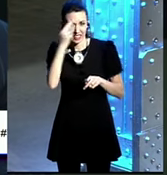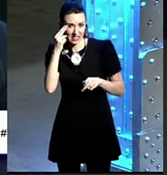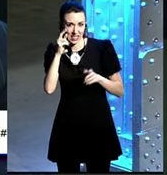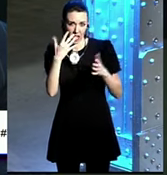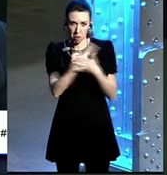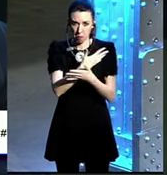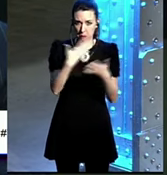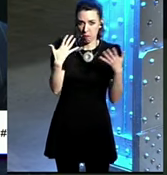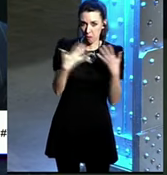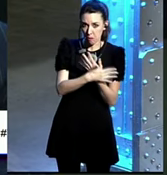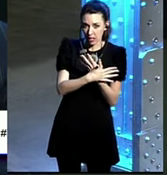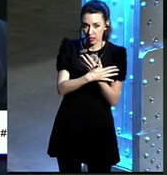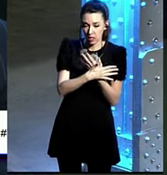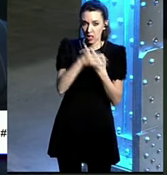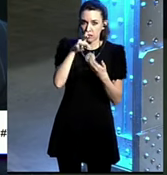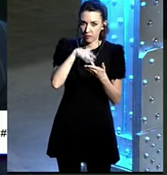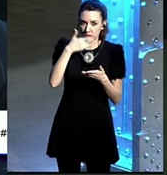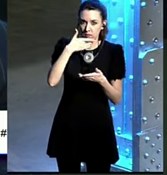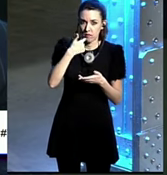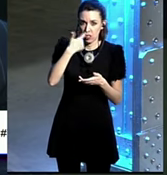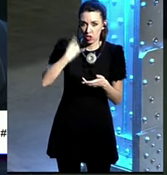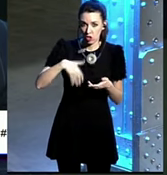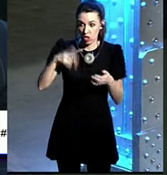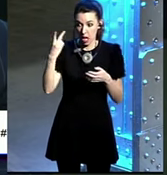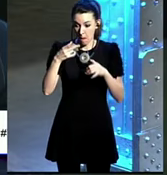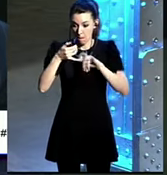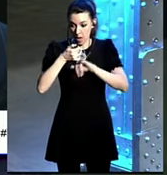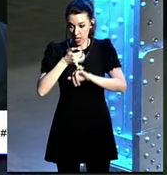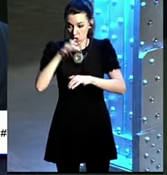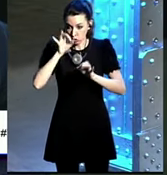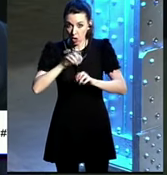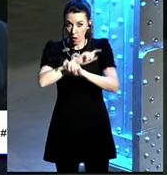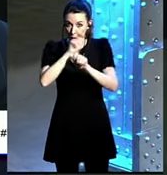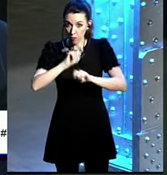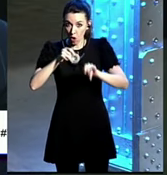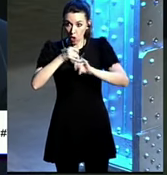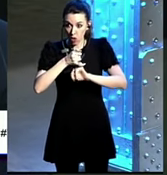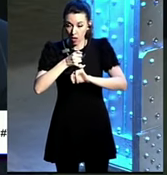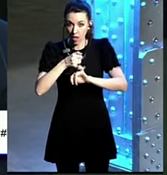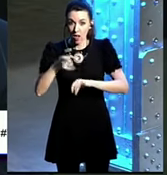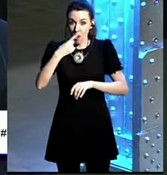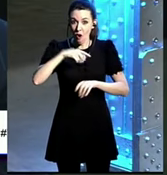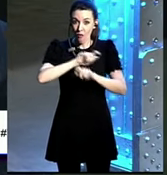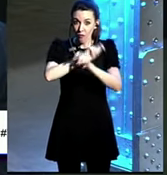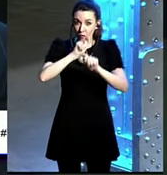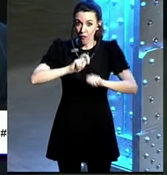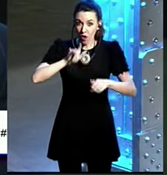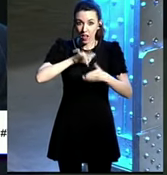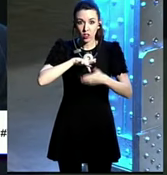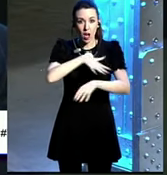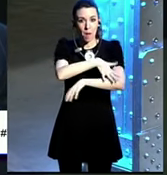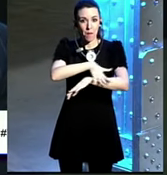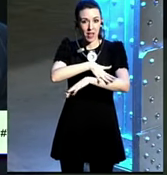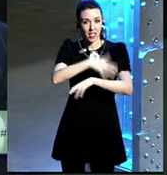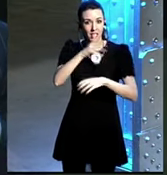ambas. Y habiendo dicho esto, cuando mi marido y yo nos casamos, en nuestra boda hubo un ministro